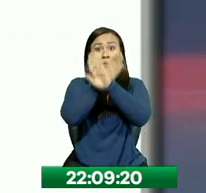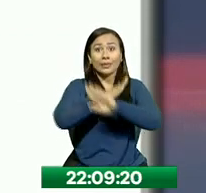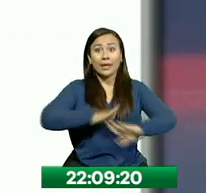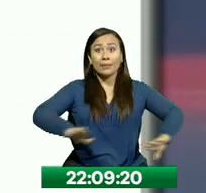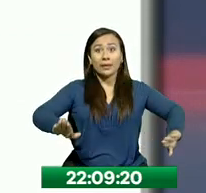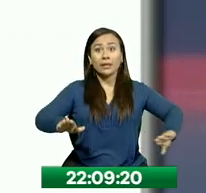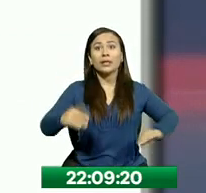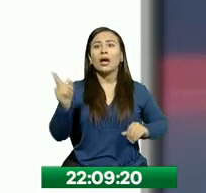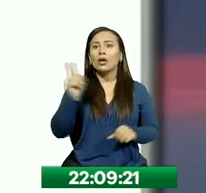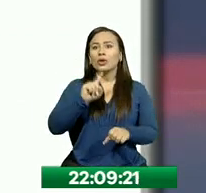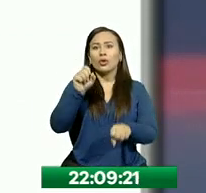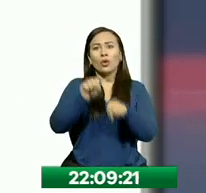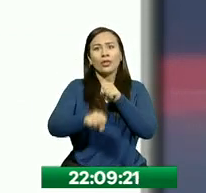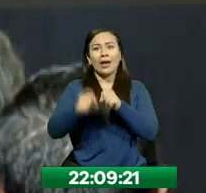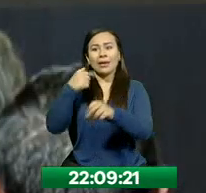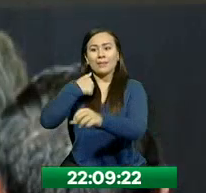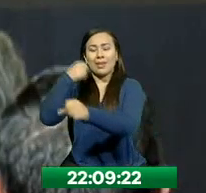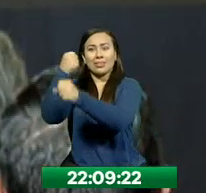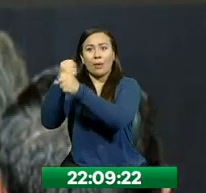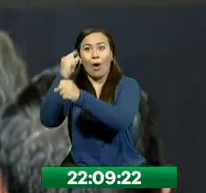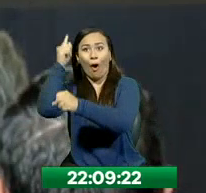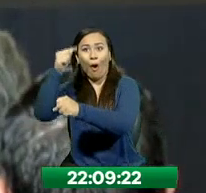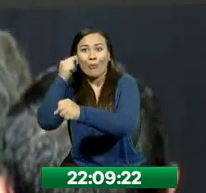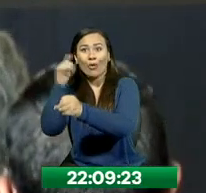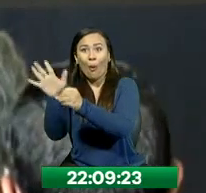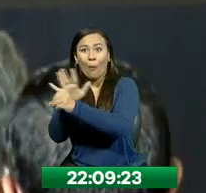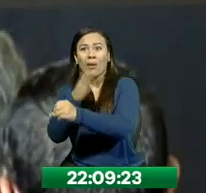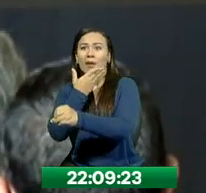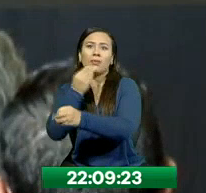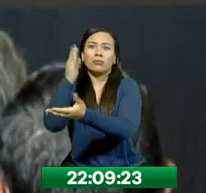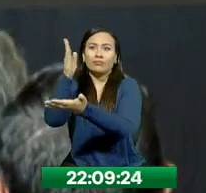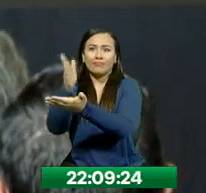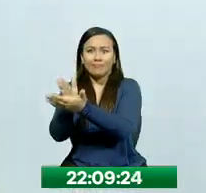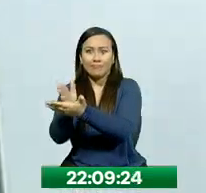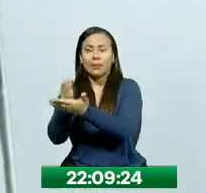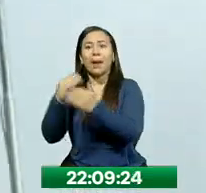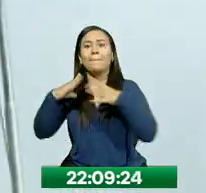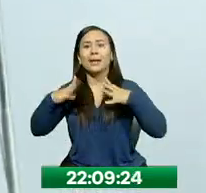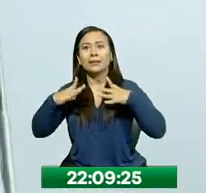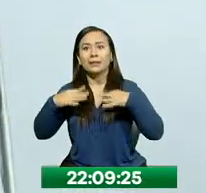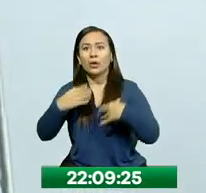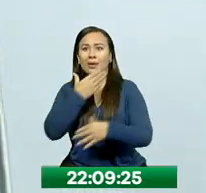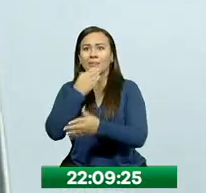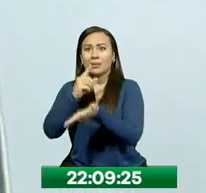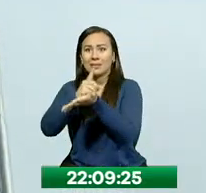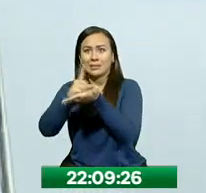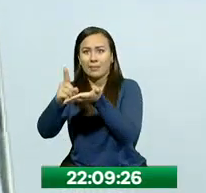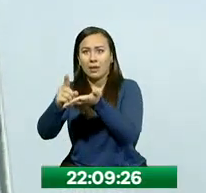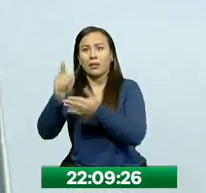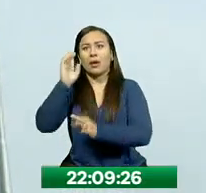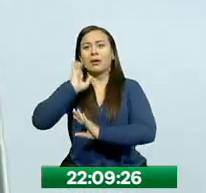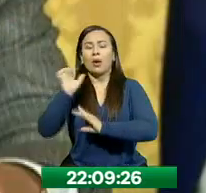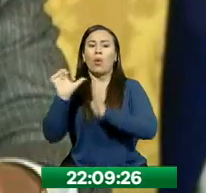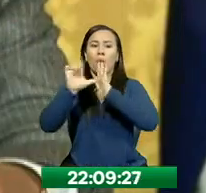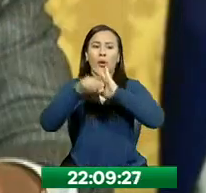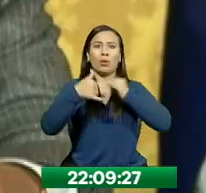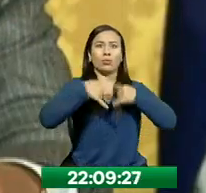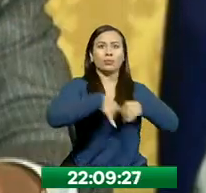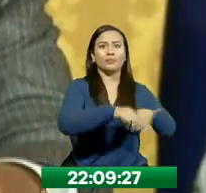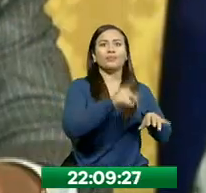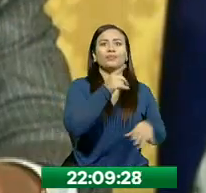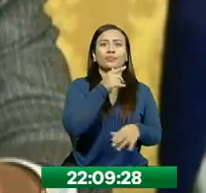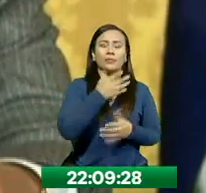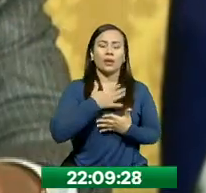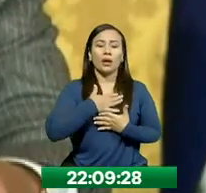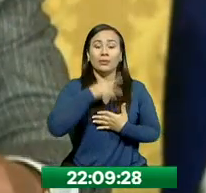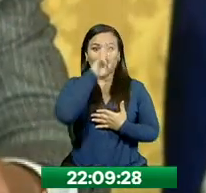afecte la gestión del gobierno. Por ello, además, el presidente Moreno informó quién se encargará de estas funciones. Por la delicadeza